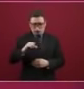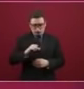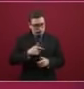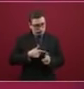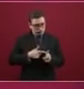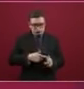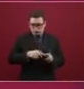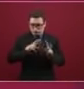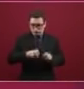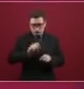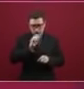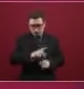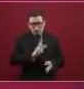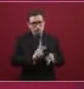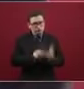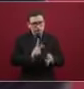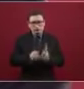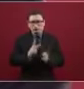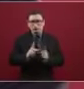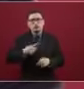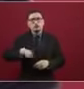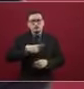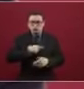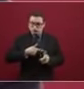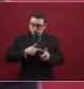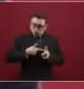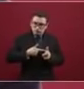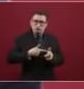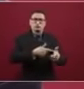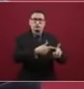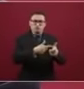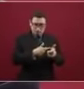este tema y nosotros vamos a seguir insistiendo. Y